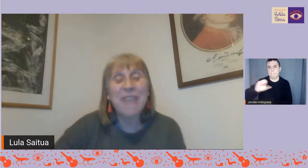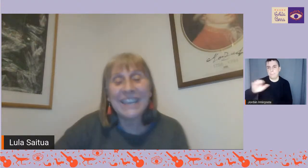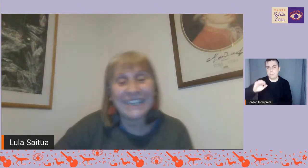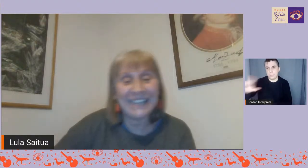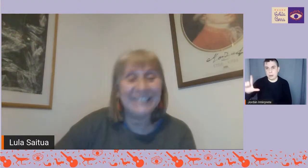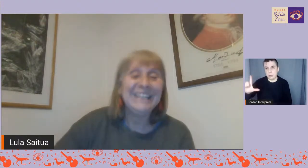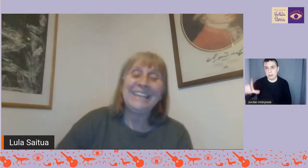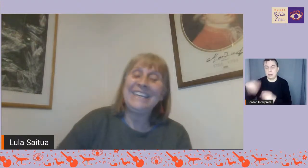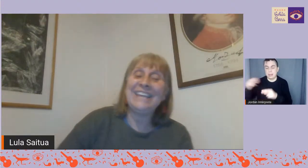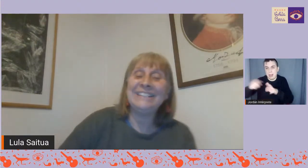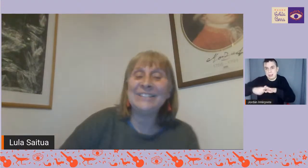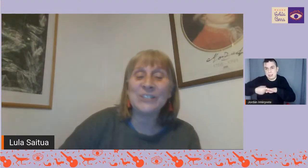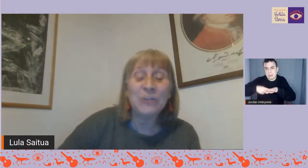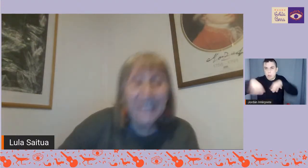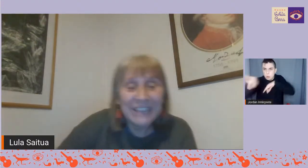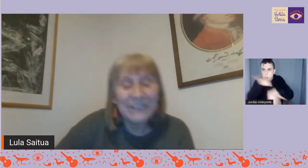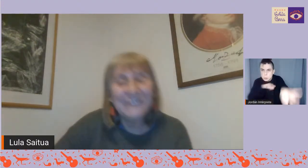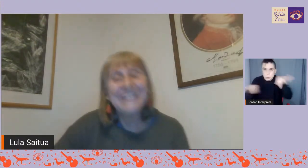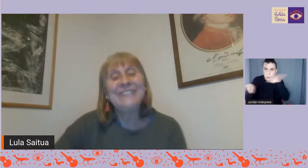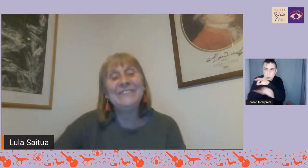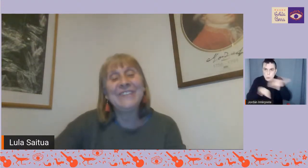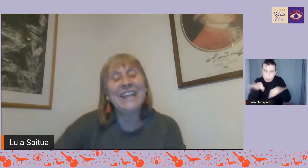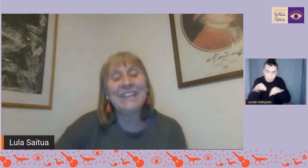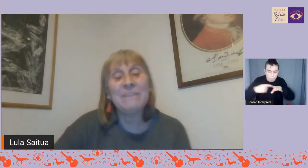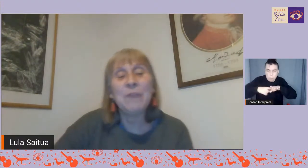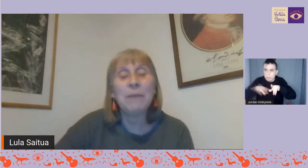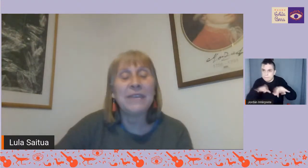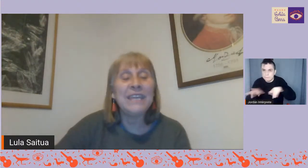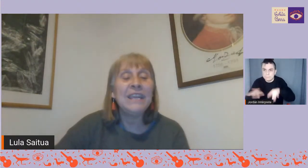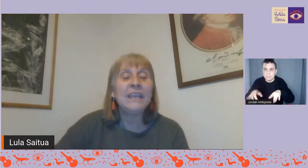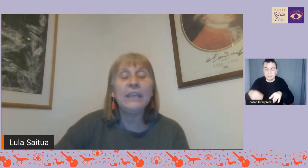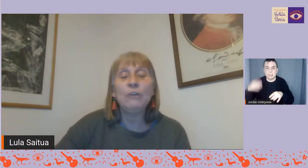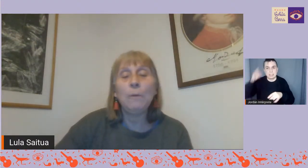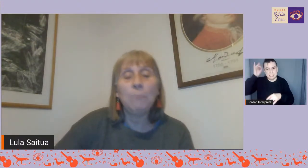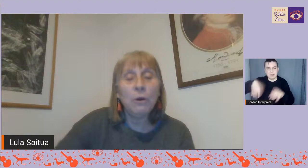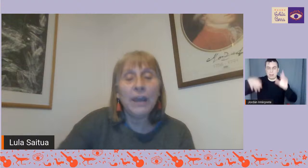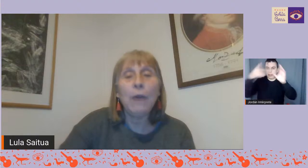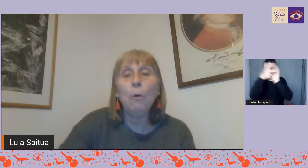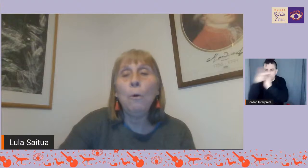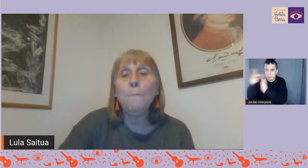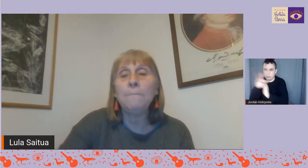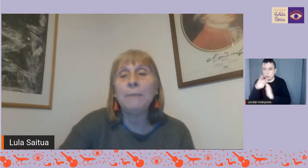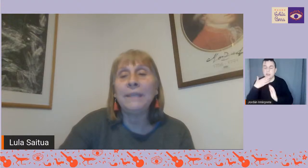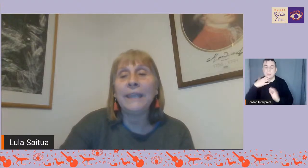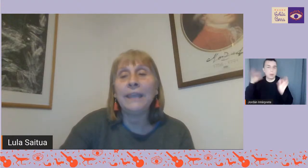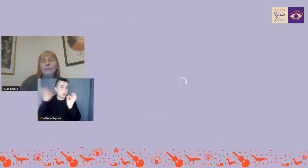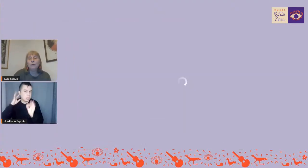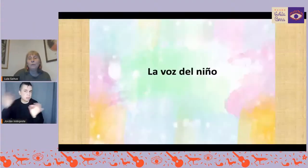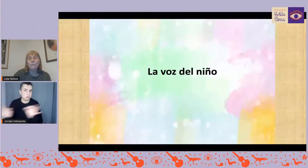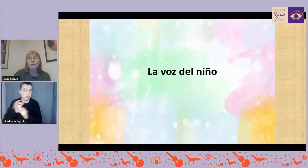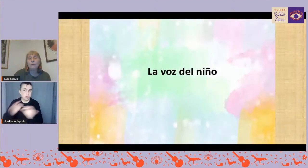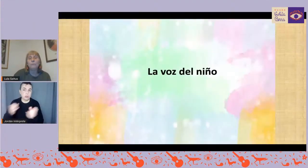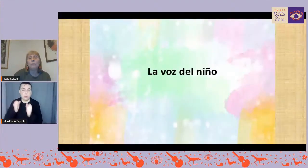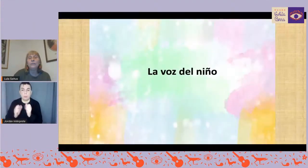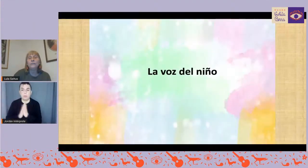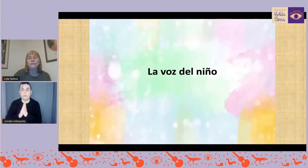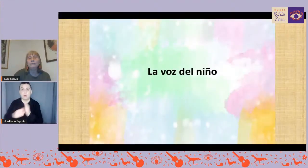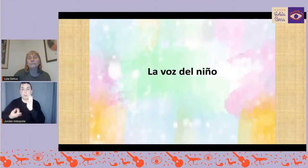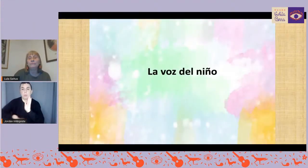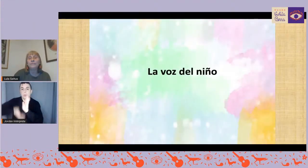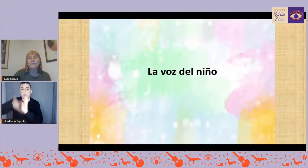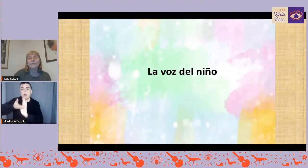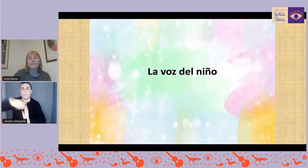en imagen y en sonido, ¿no es verdad? Le vamos a pedir que nos ponga un PPT, un